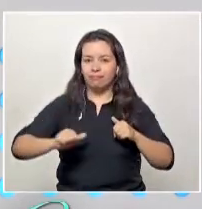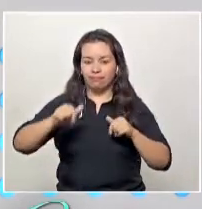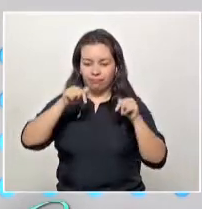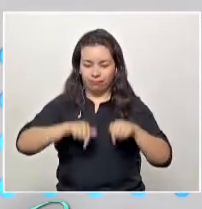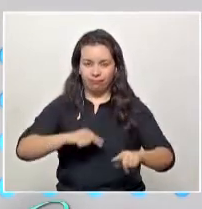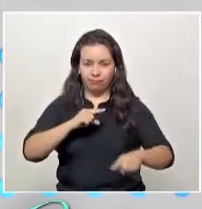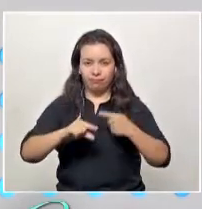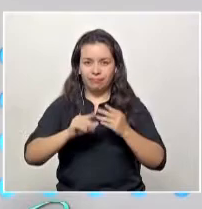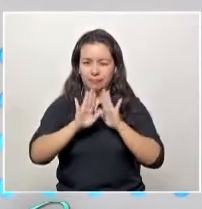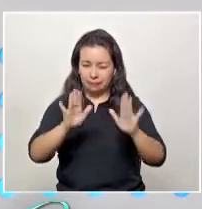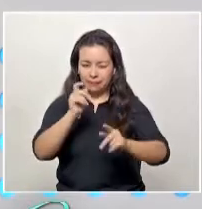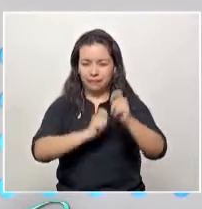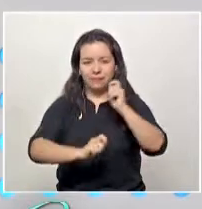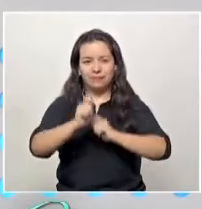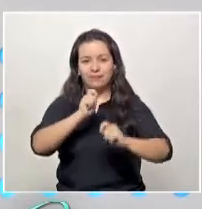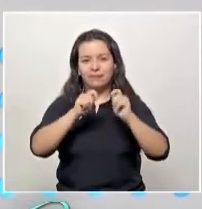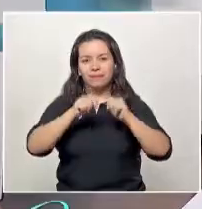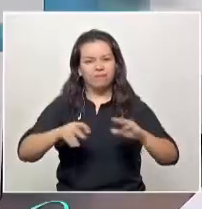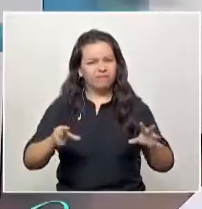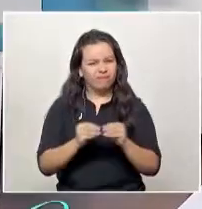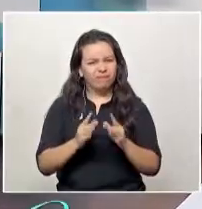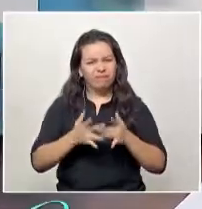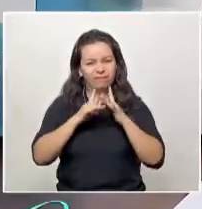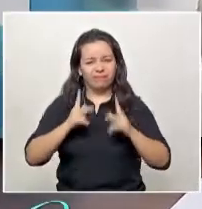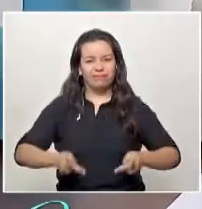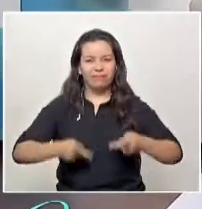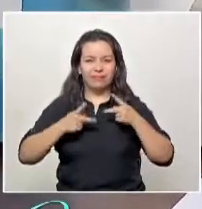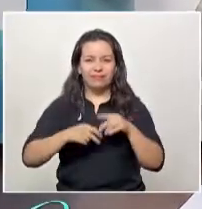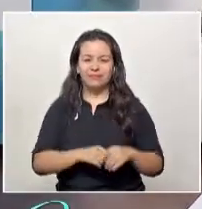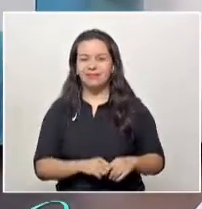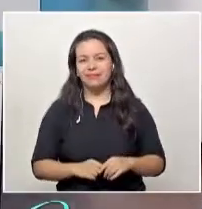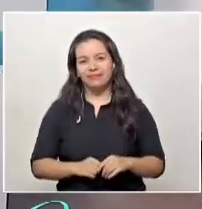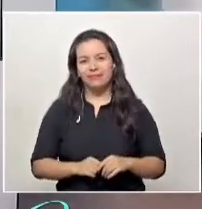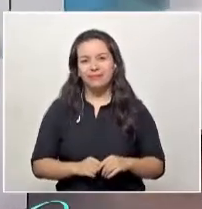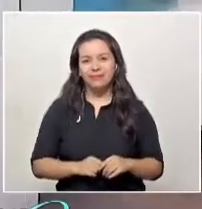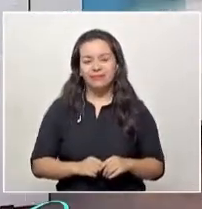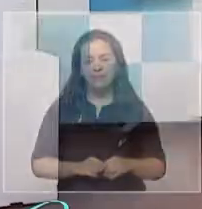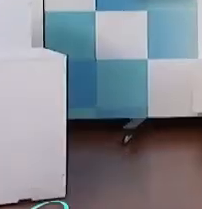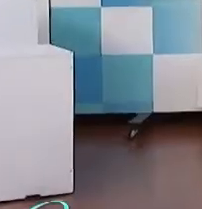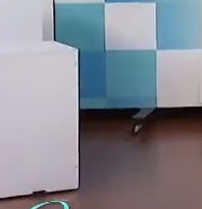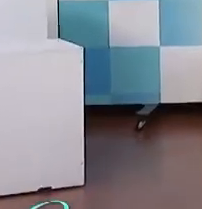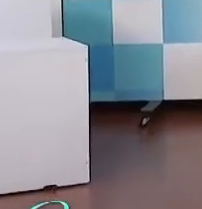conexionvital@telecafe.tv. Volvemos en un instante más Conexión Vital.